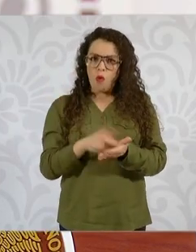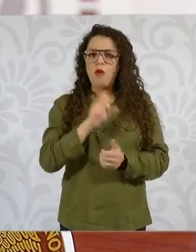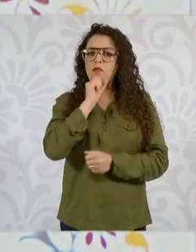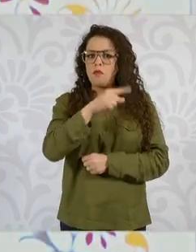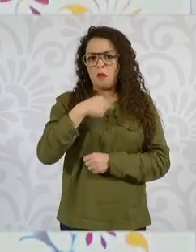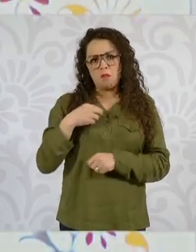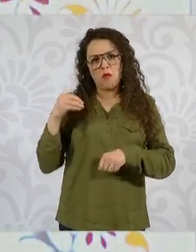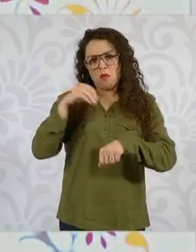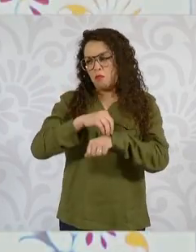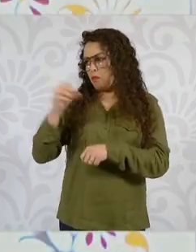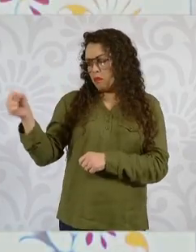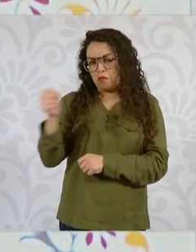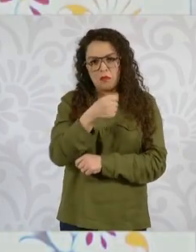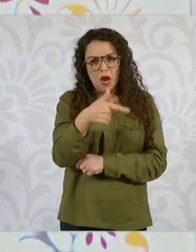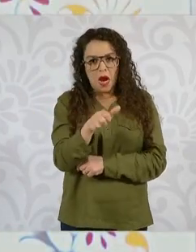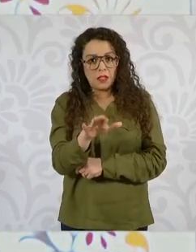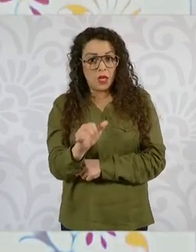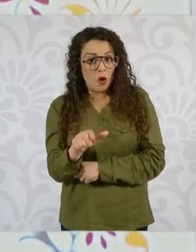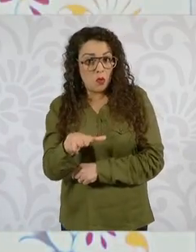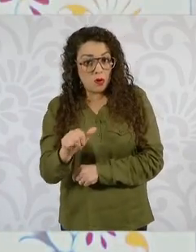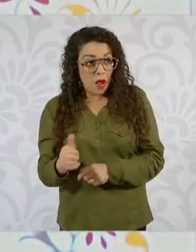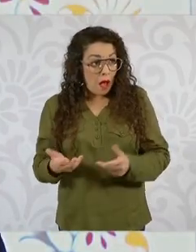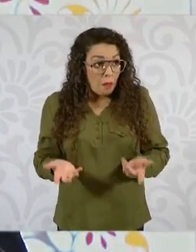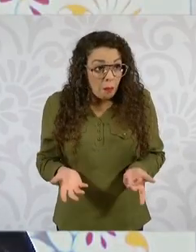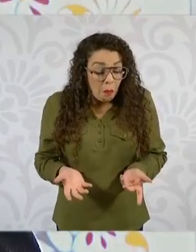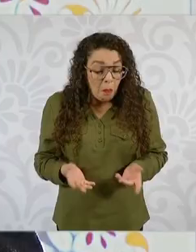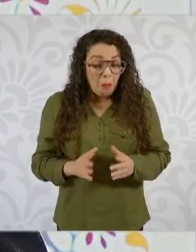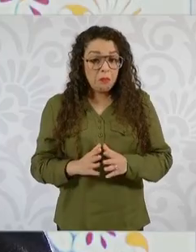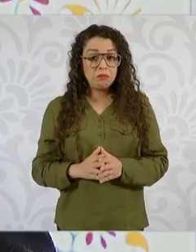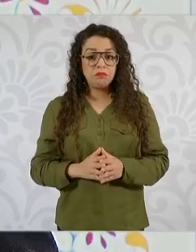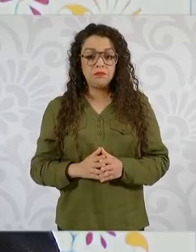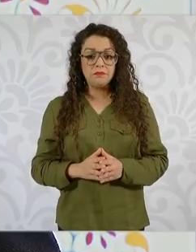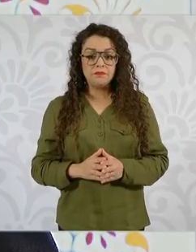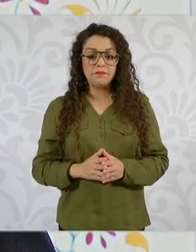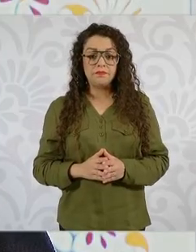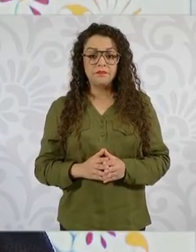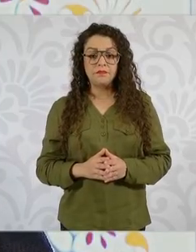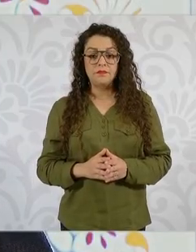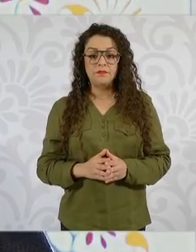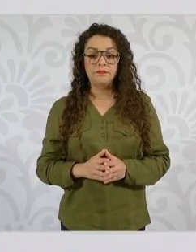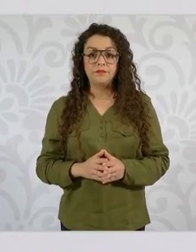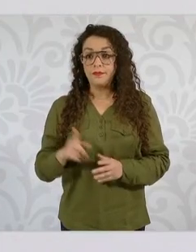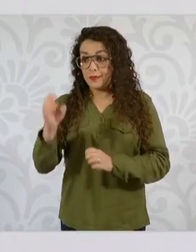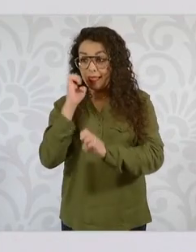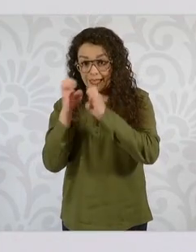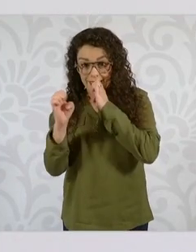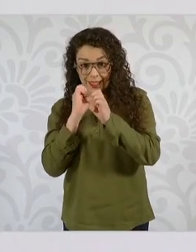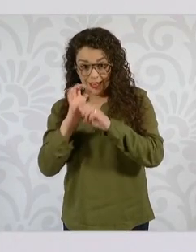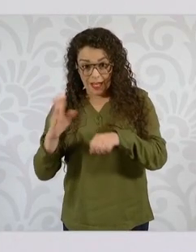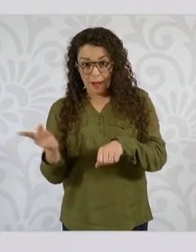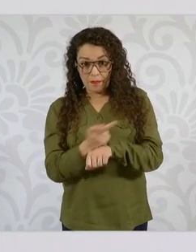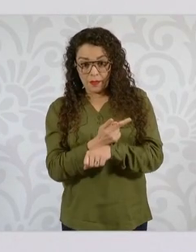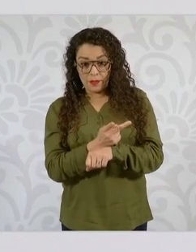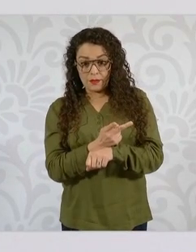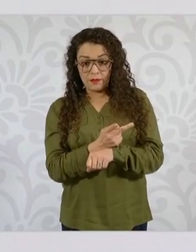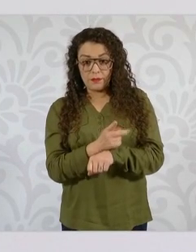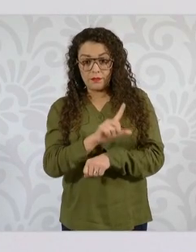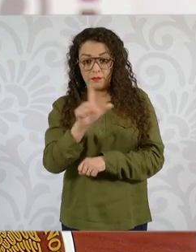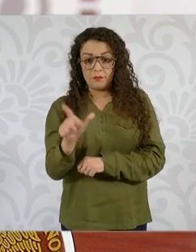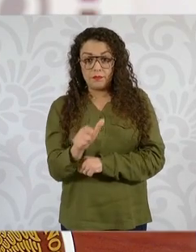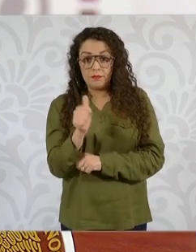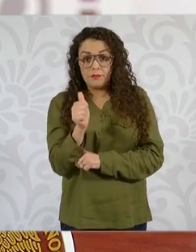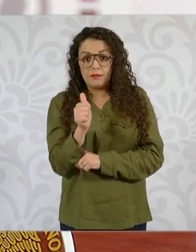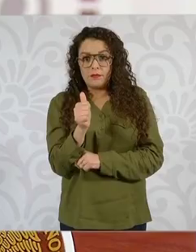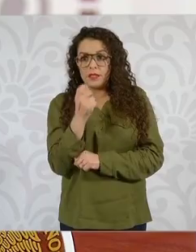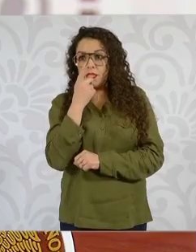y después en esta entrevista pues sale esta cuestión de que Genaro García Luna es una